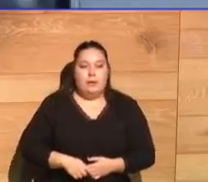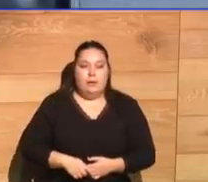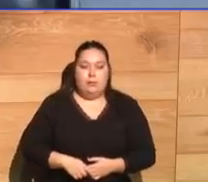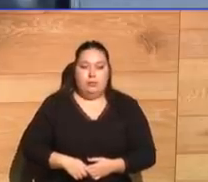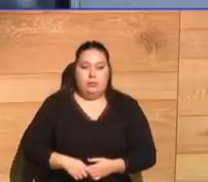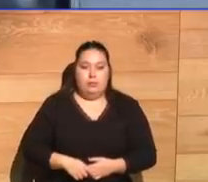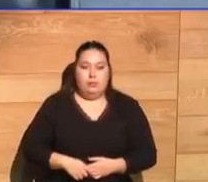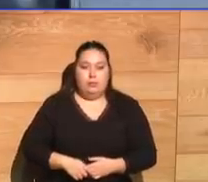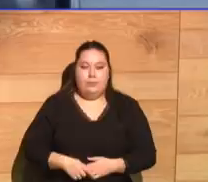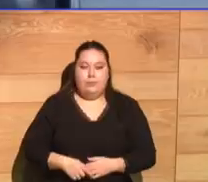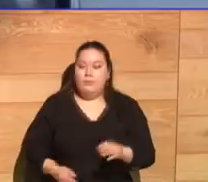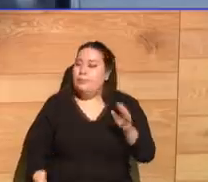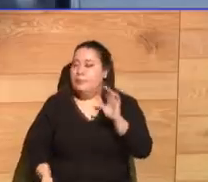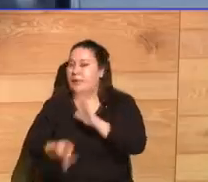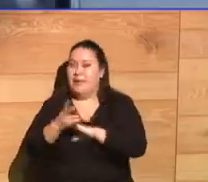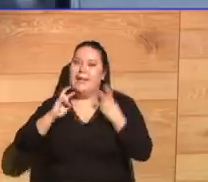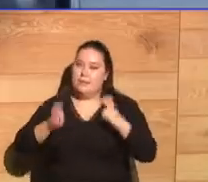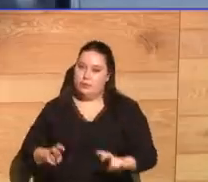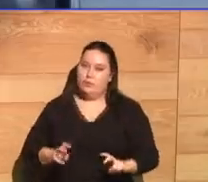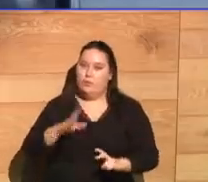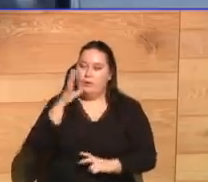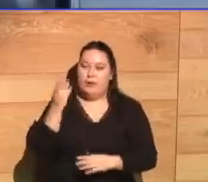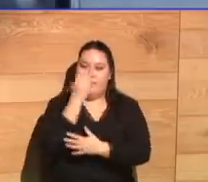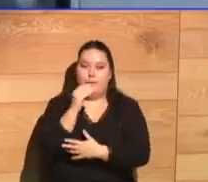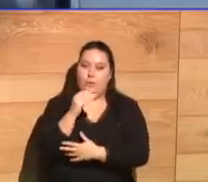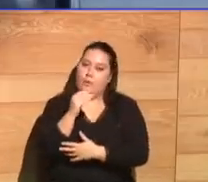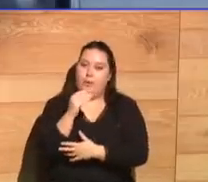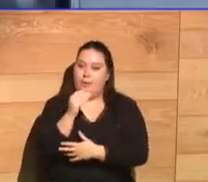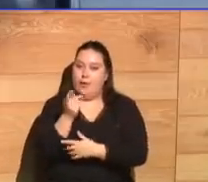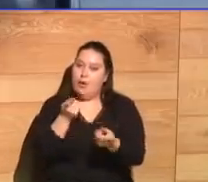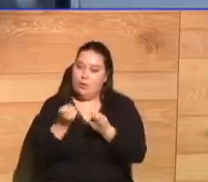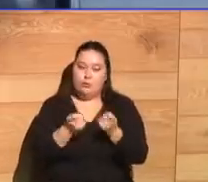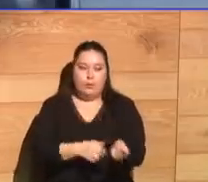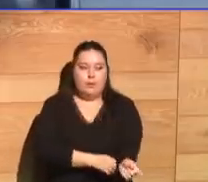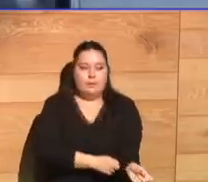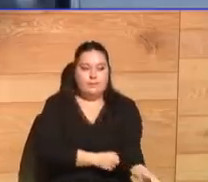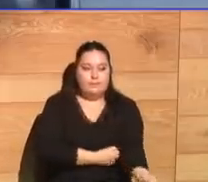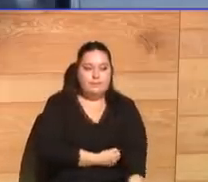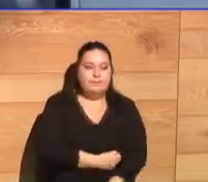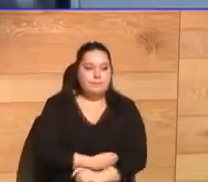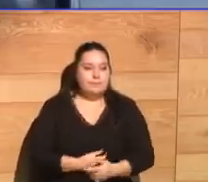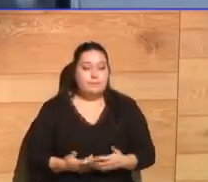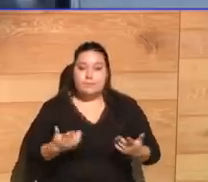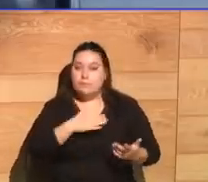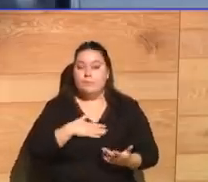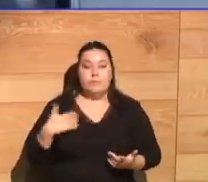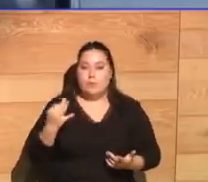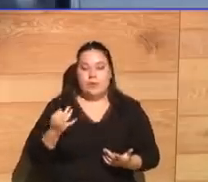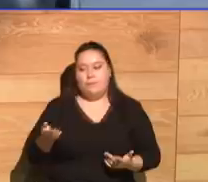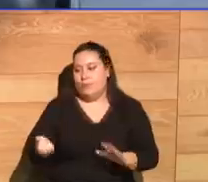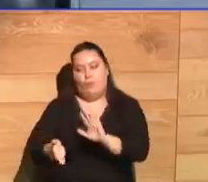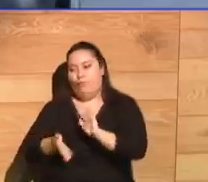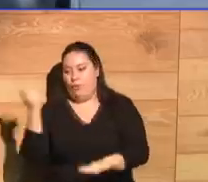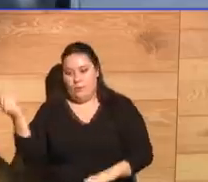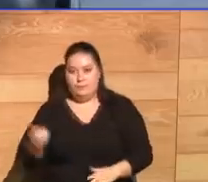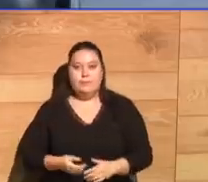tensiones a Donner porque es, bueno, es la figura encargada de morderle el cuello. El go-between, que llaman los americanos. Y él lo que quiere es quitárselo de encima. Llega un